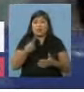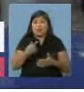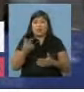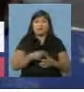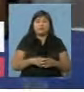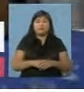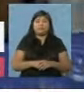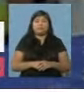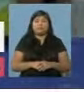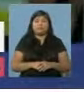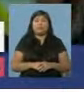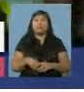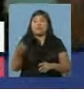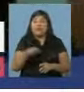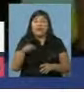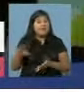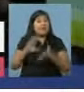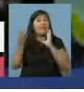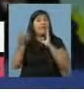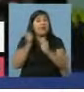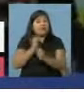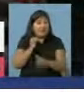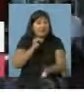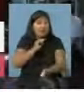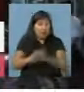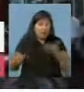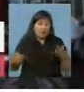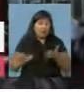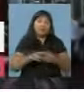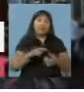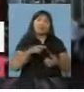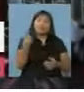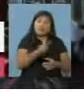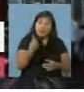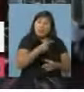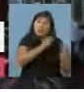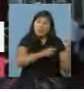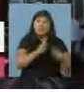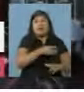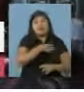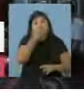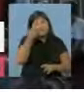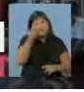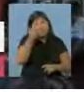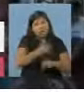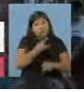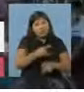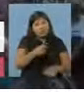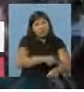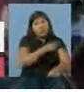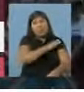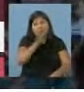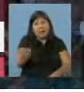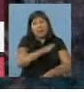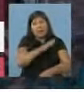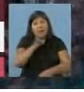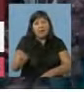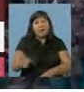todos hablan dos, tres cosas y se van, o prometen. Realmente no venimos a prometer